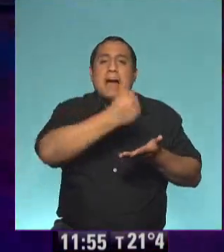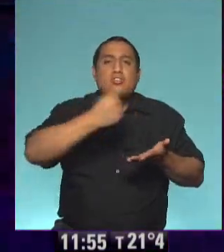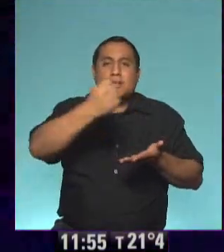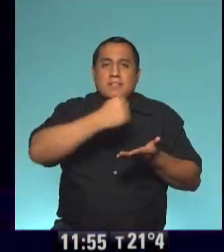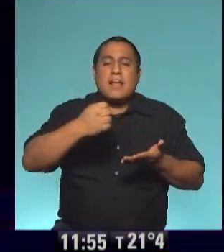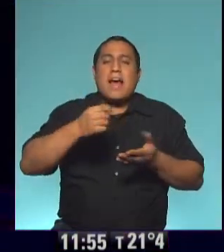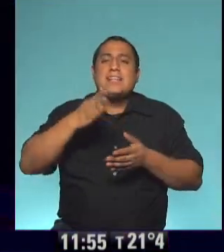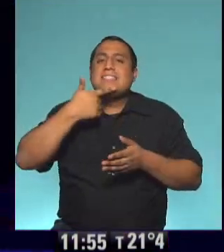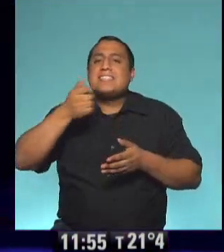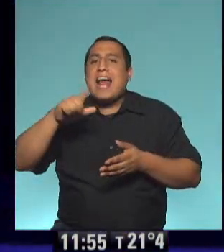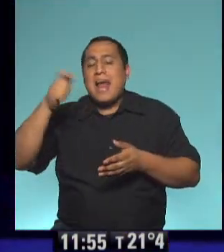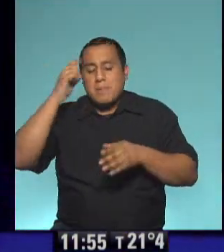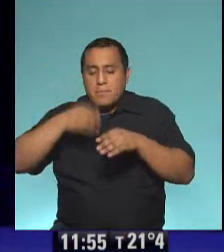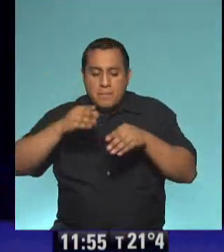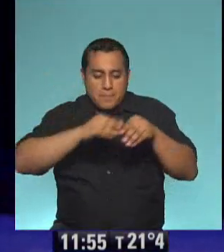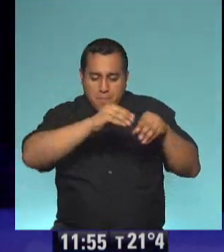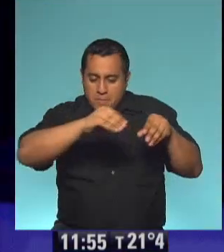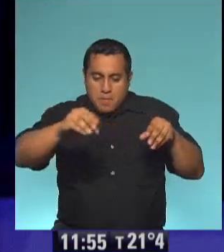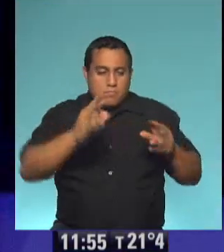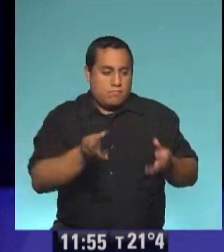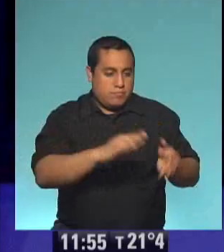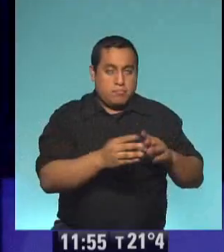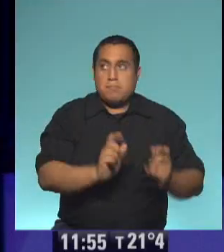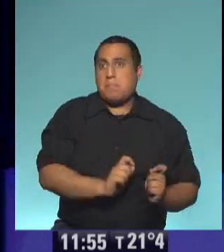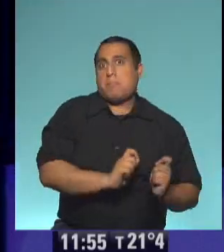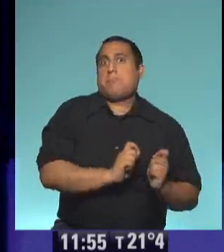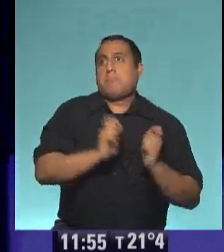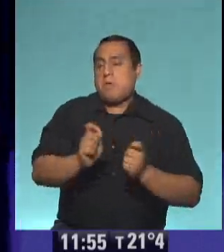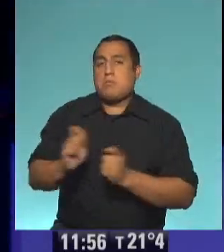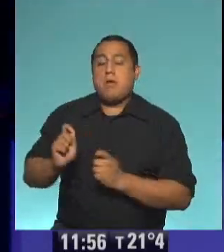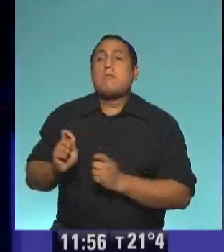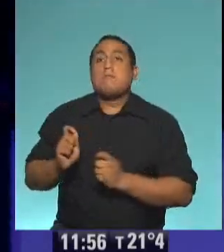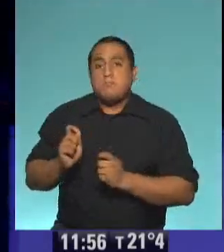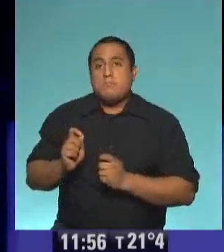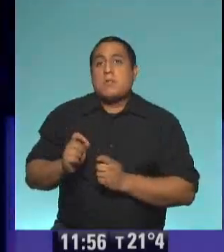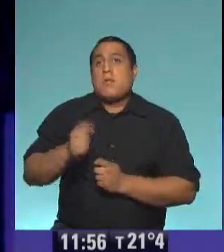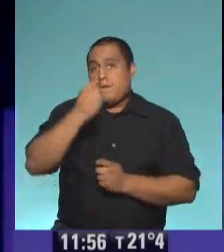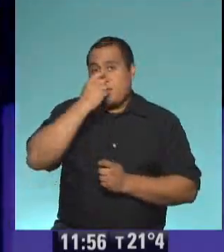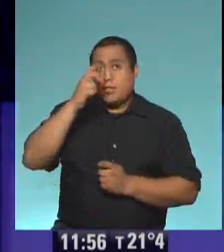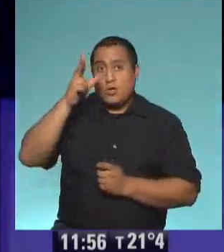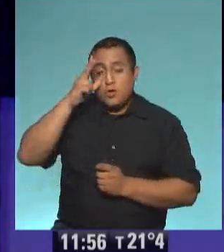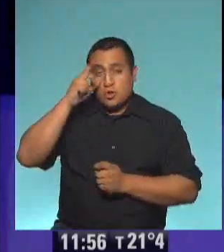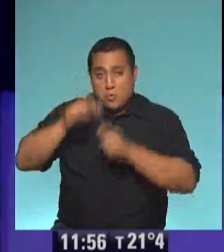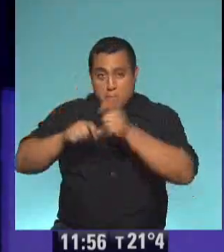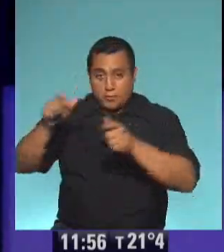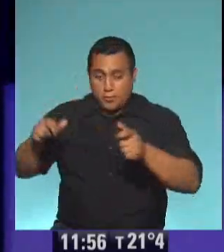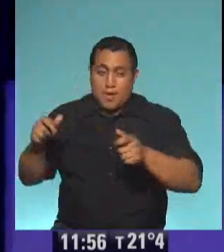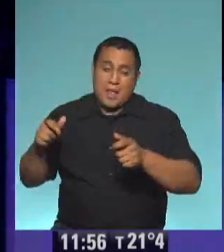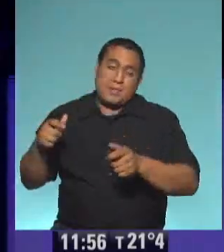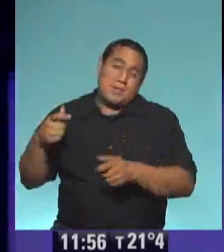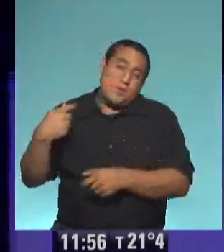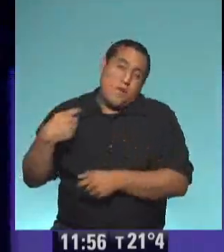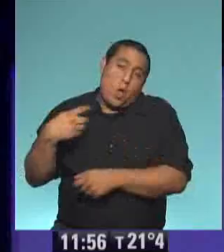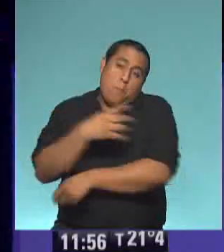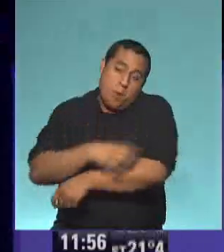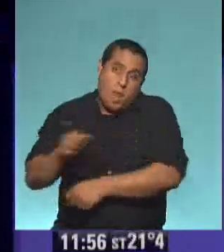cortado bien finito y repartido con cuidado, alcanzó para que almorzaran alegremente 28 socios de los más pobres. Se